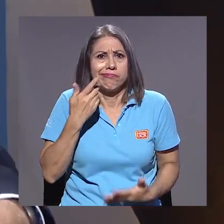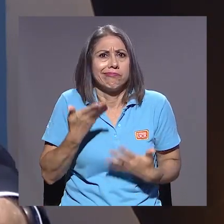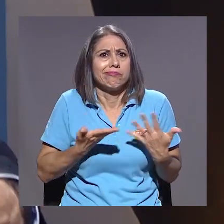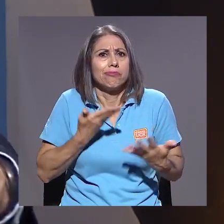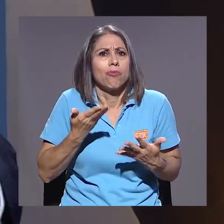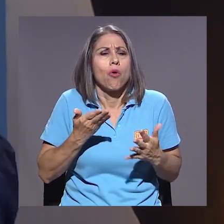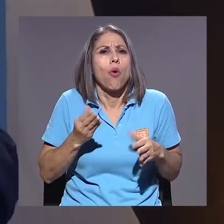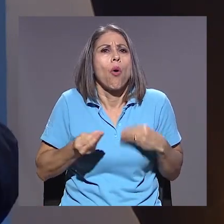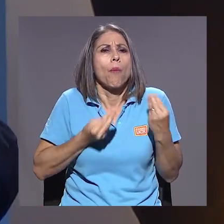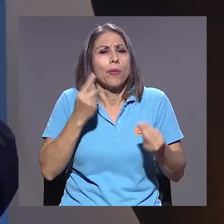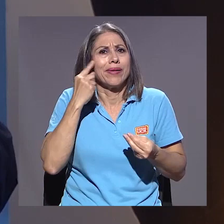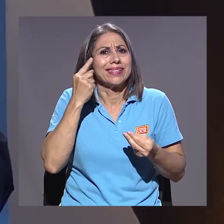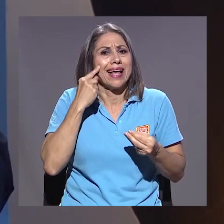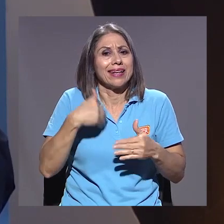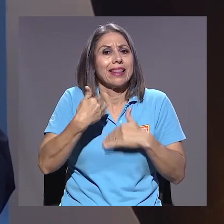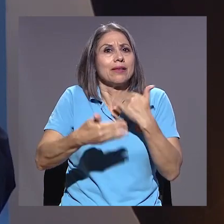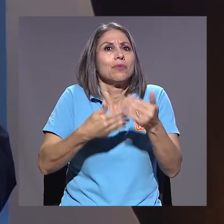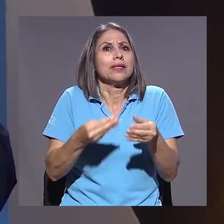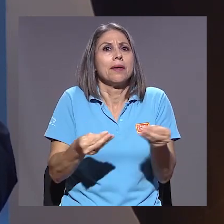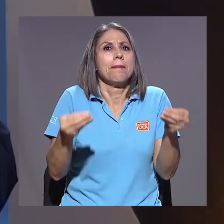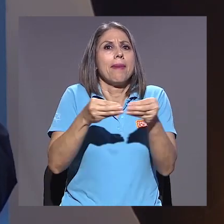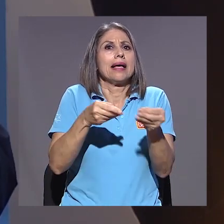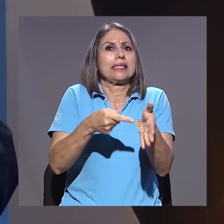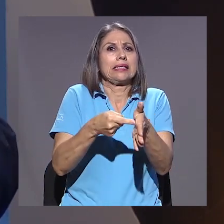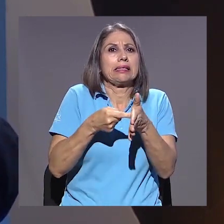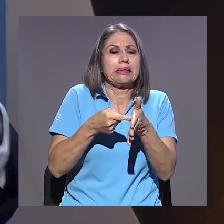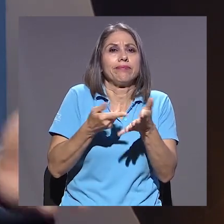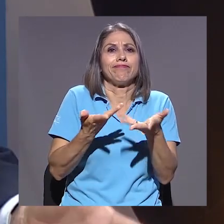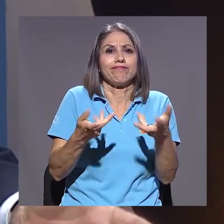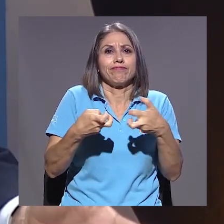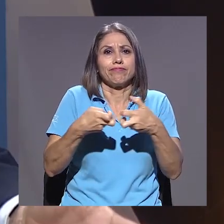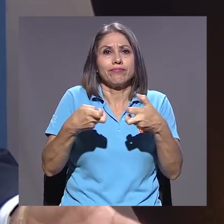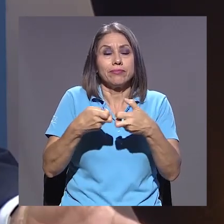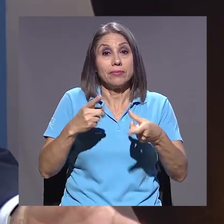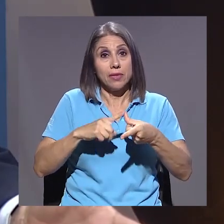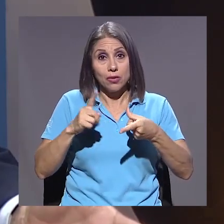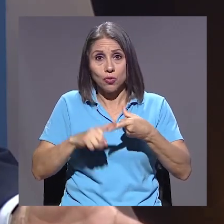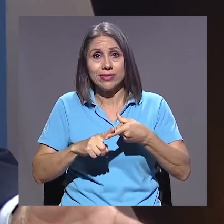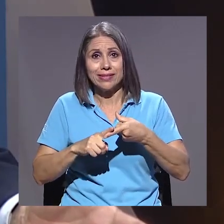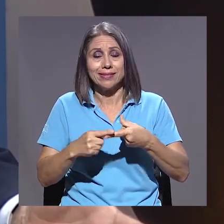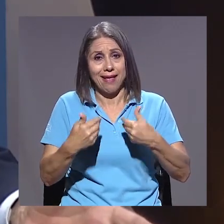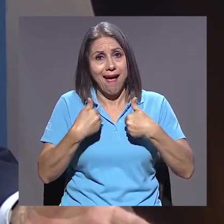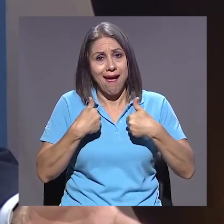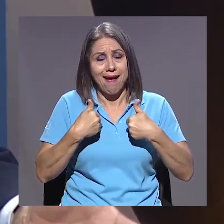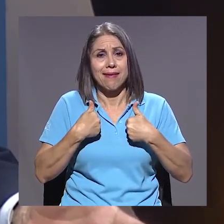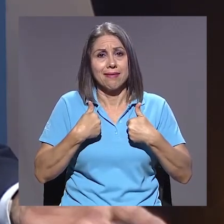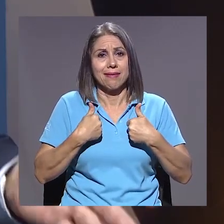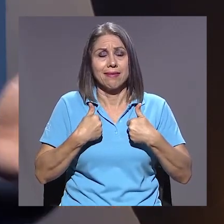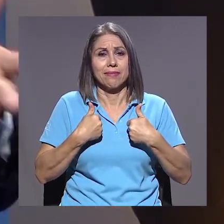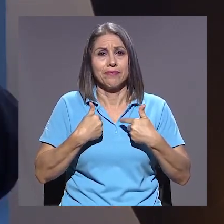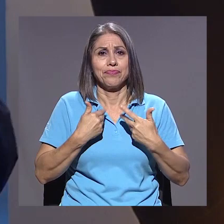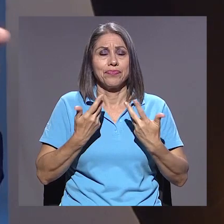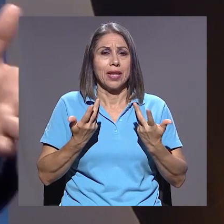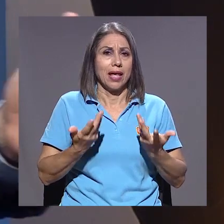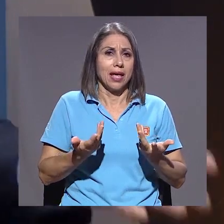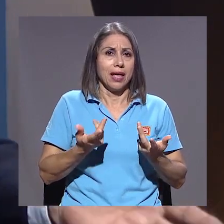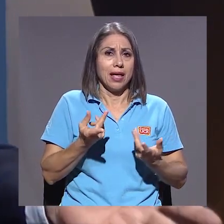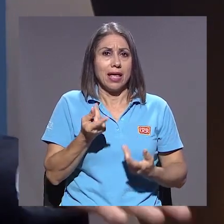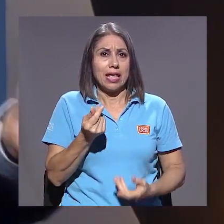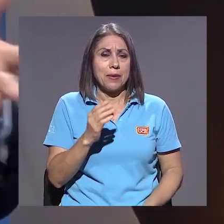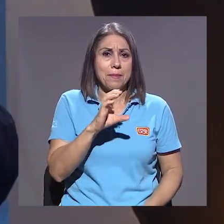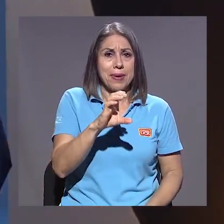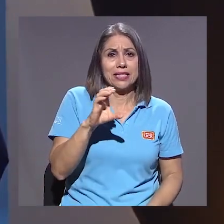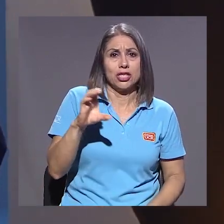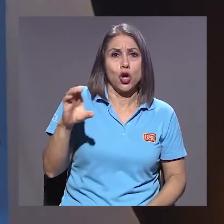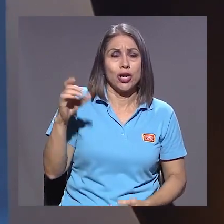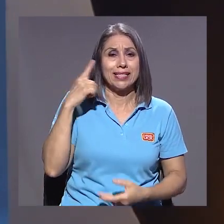hagan pensar que la demanda va a crecer más. Bueno, entonces hay inversiones y hay, no solamente en generación,